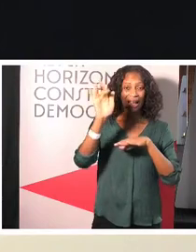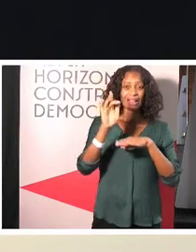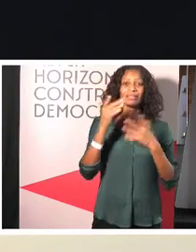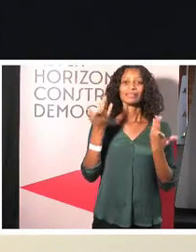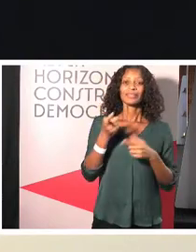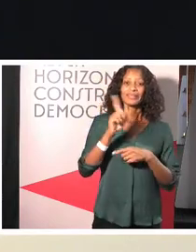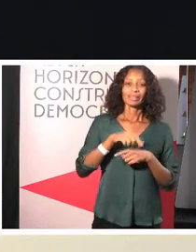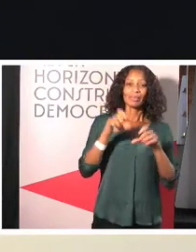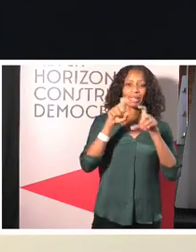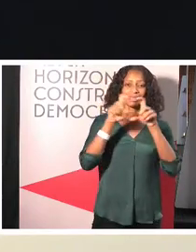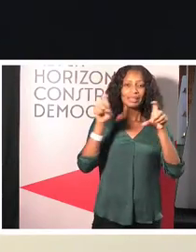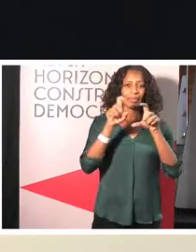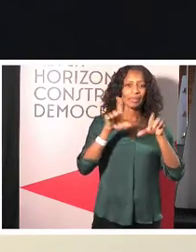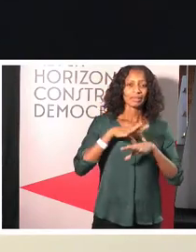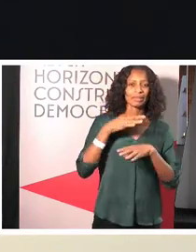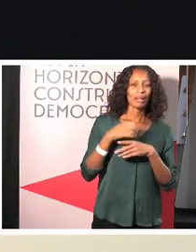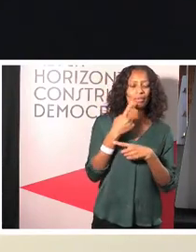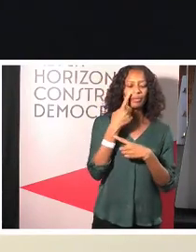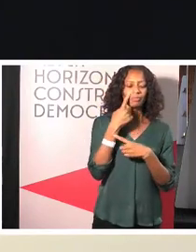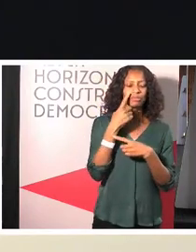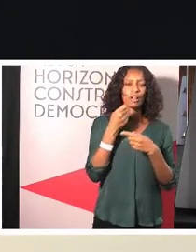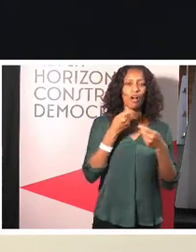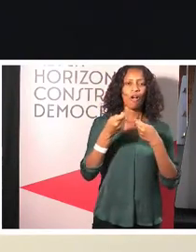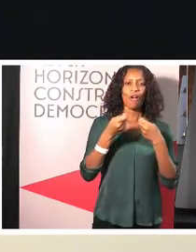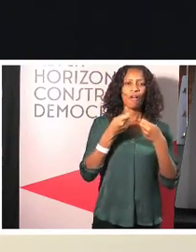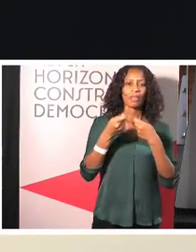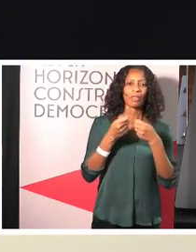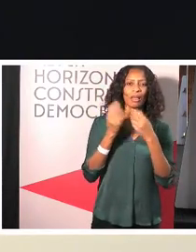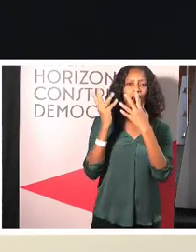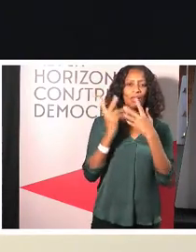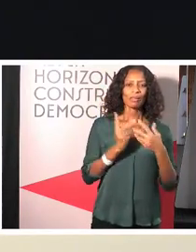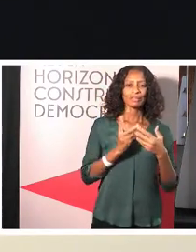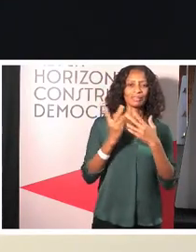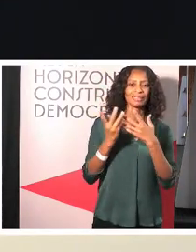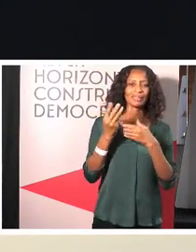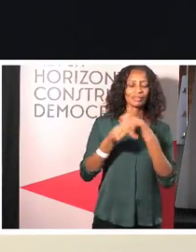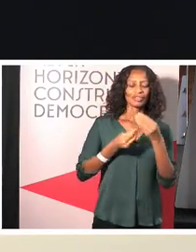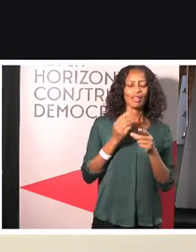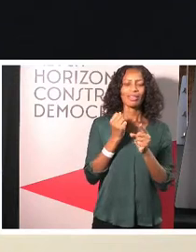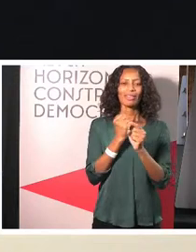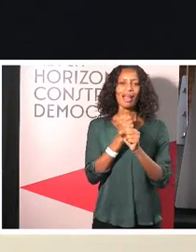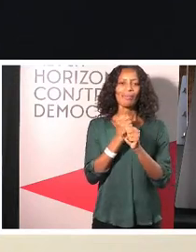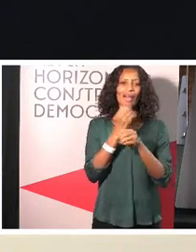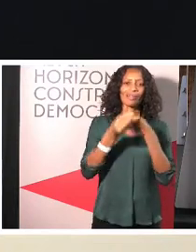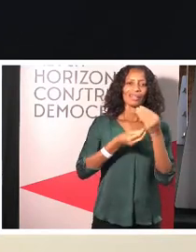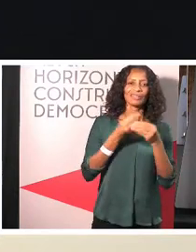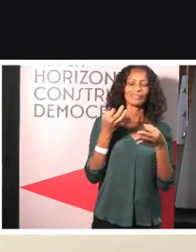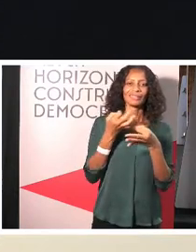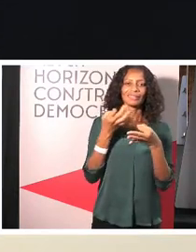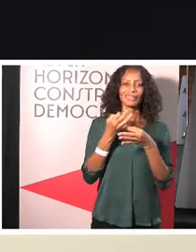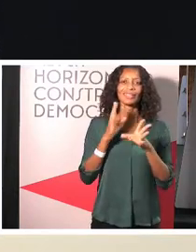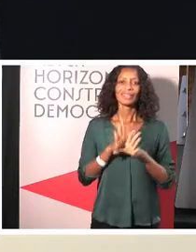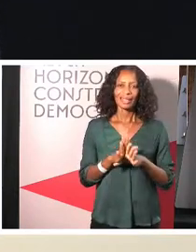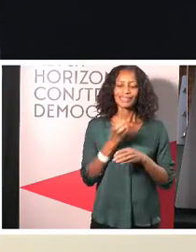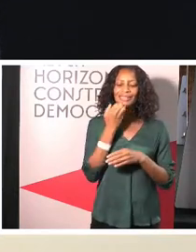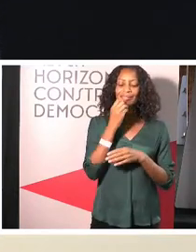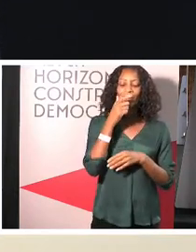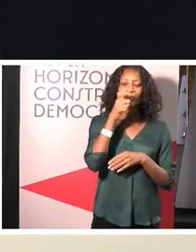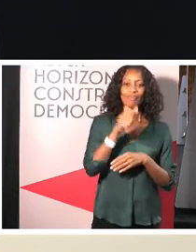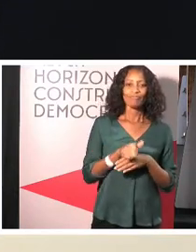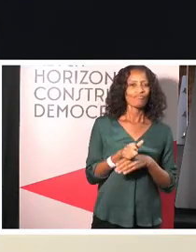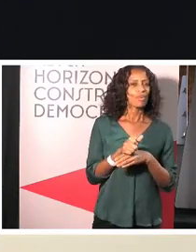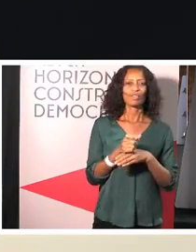nos podían vigilar, nos podían controlar, cuantificar cada momento en el trabajo y, por tanto, despedir a quienes no fueran lo